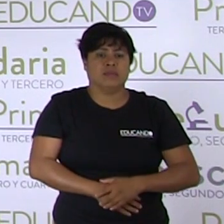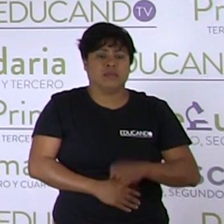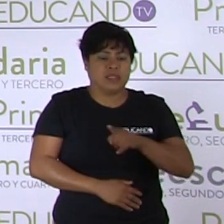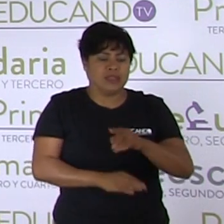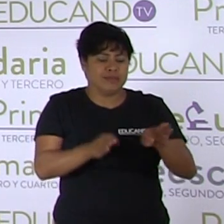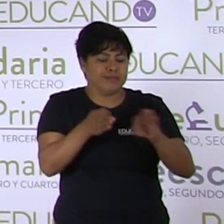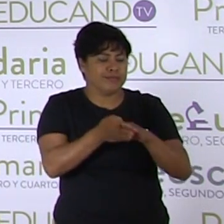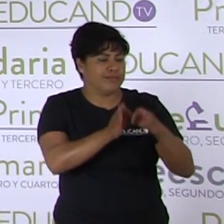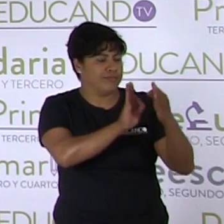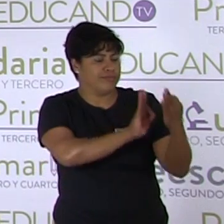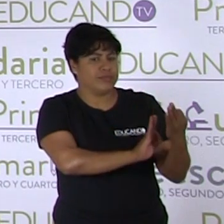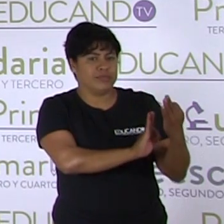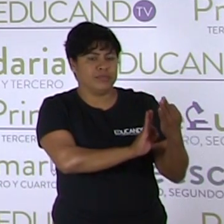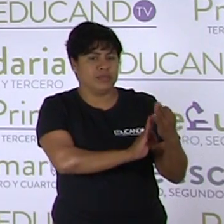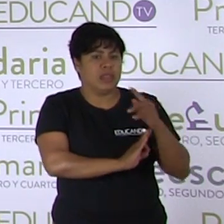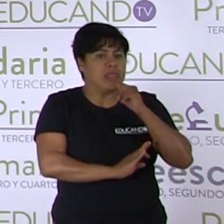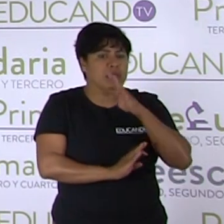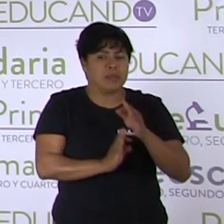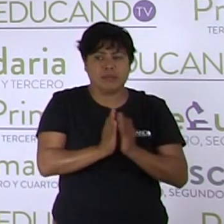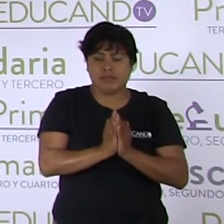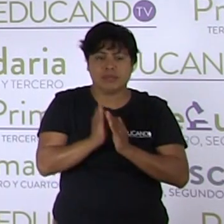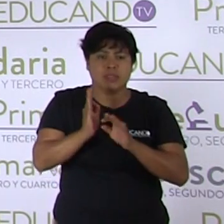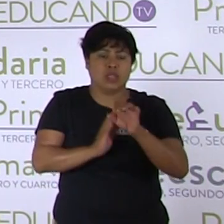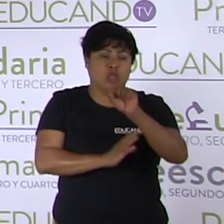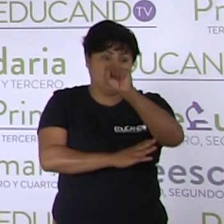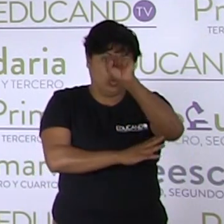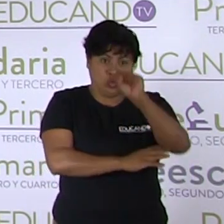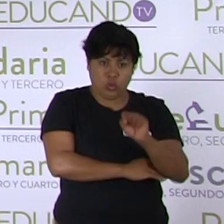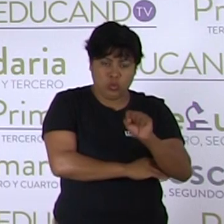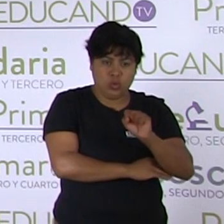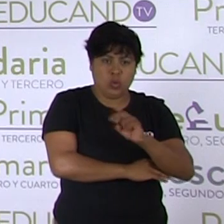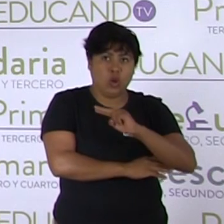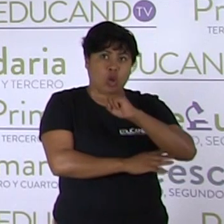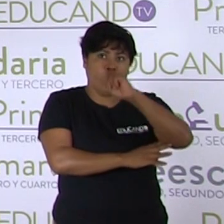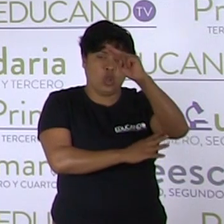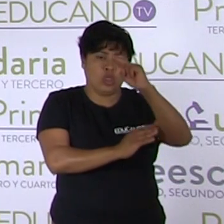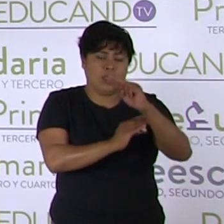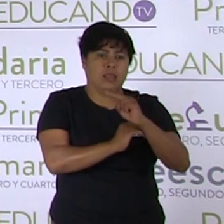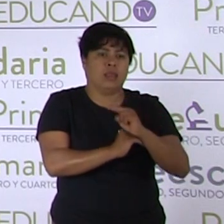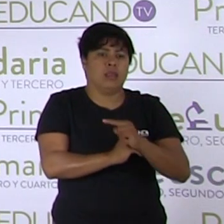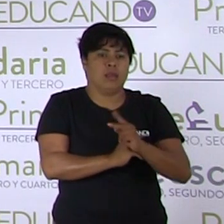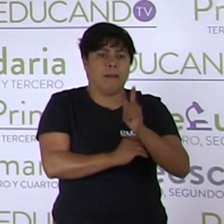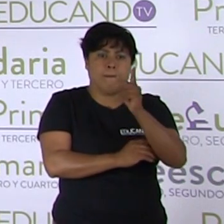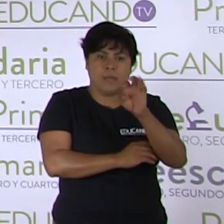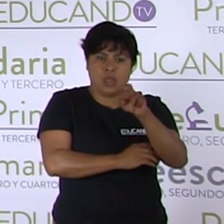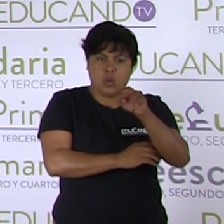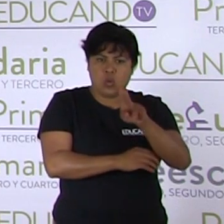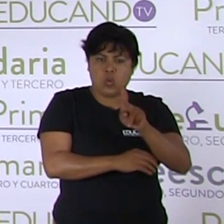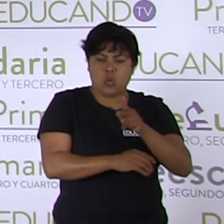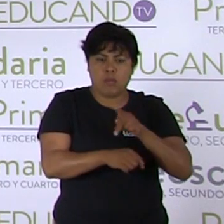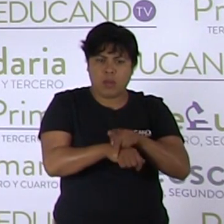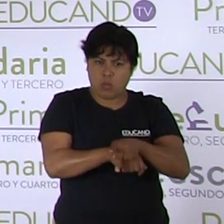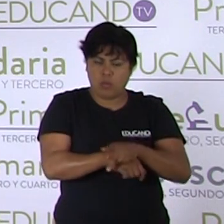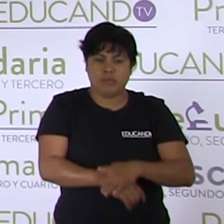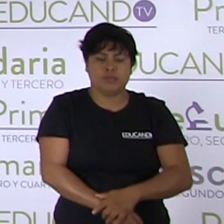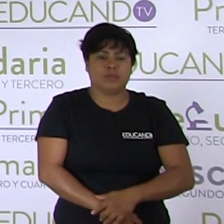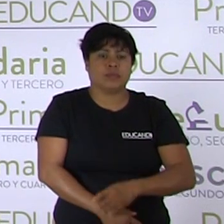colinda y también colinda hacia el sur, y hacia el norte colindan con Perú.